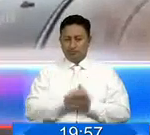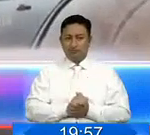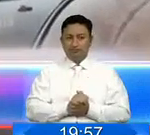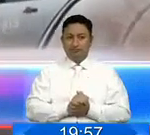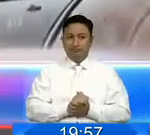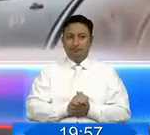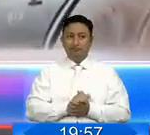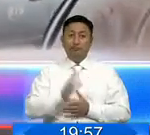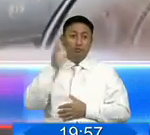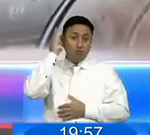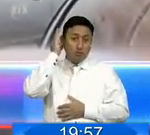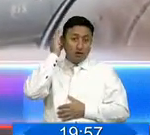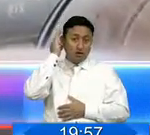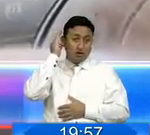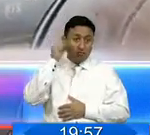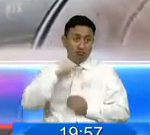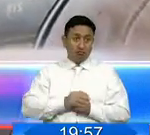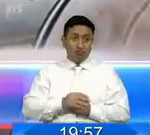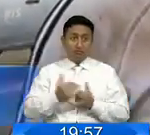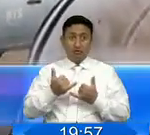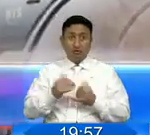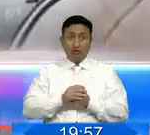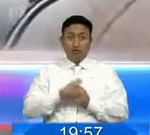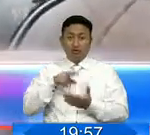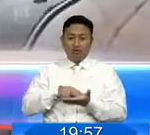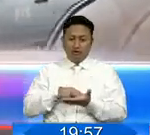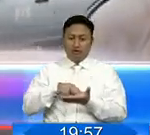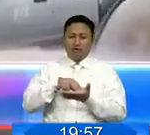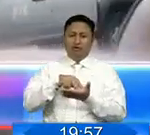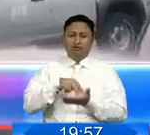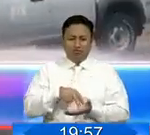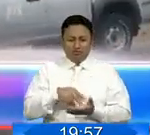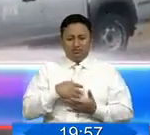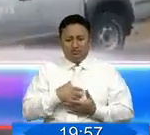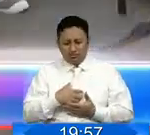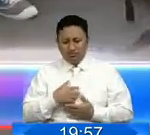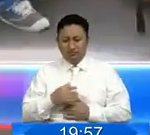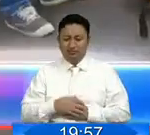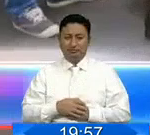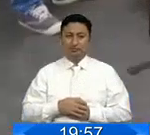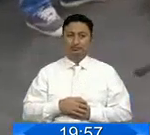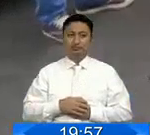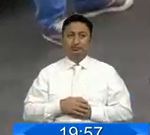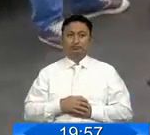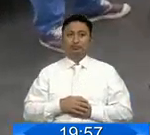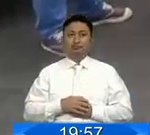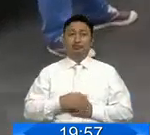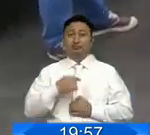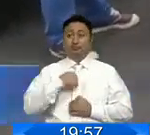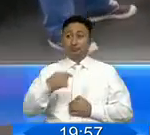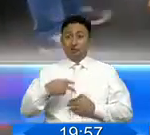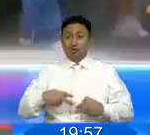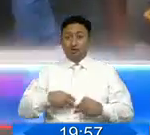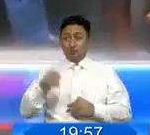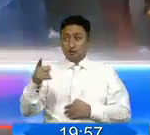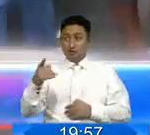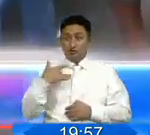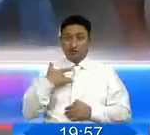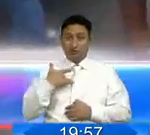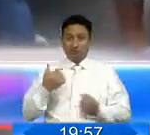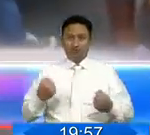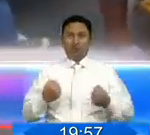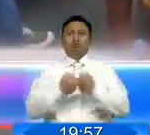la señora quedó boca abajo, no sé, recién se está recobrando del accidente. Yo vivo ahí, lo que sentí es el